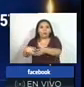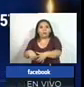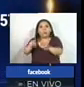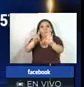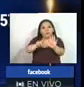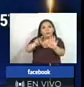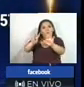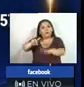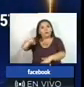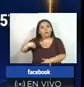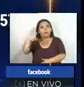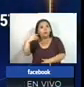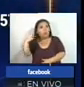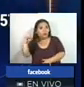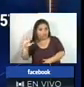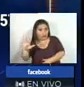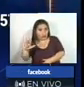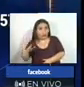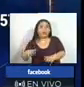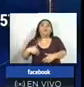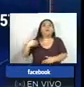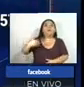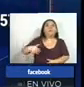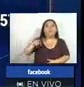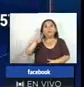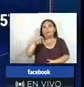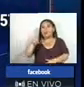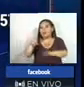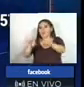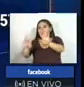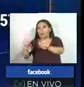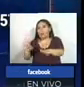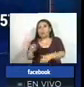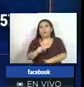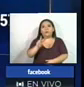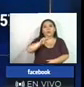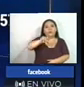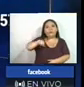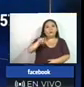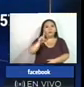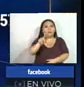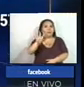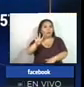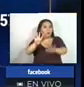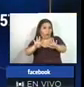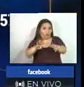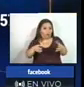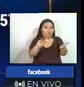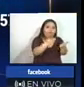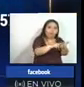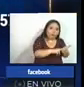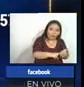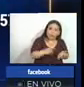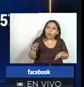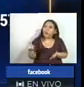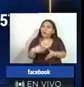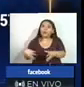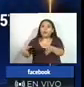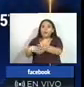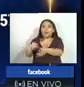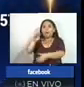,105 y en el año 2019, fueron 2,149 de 43